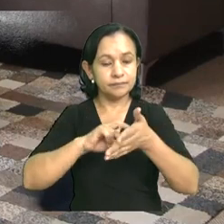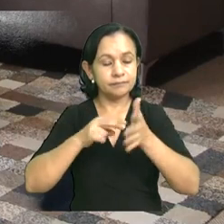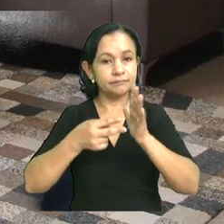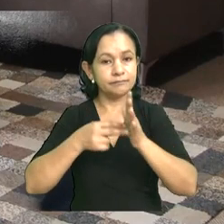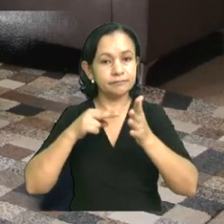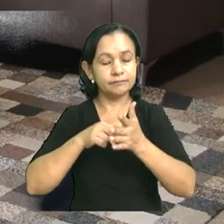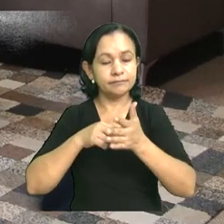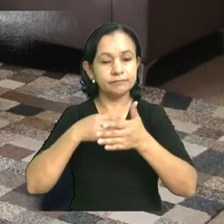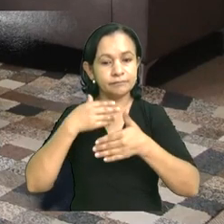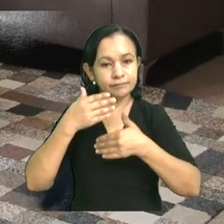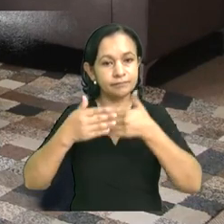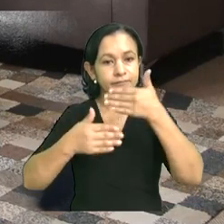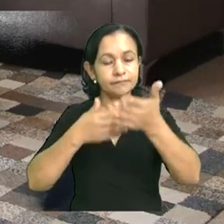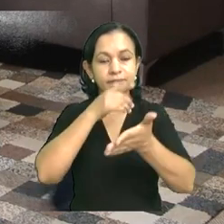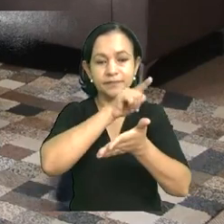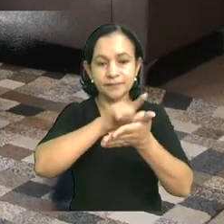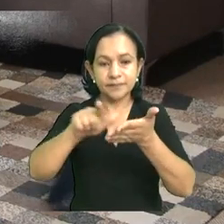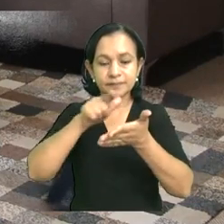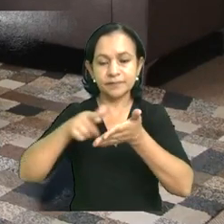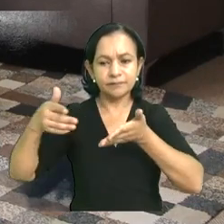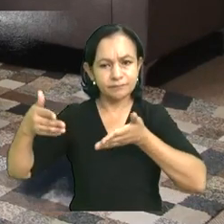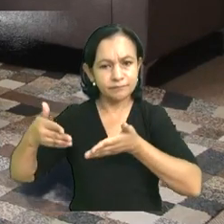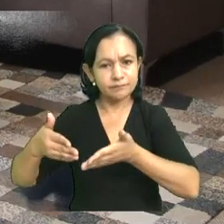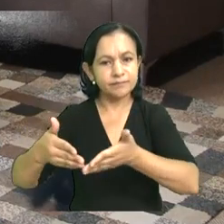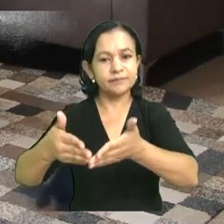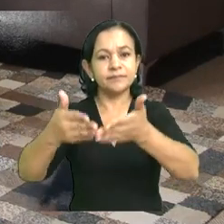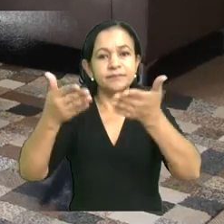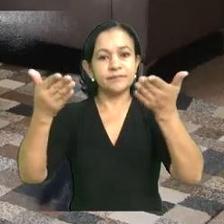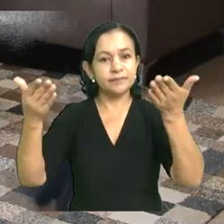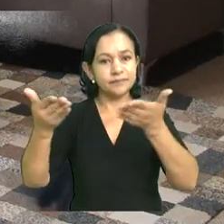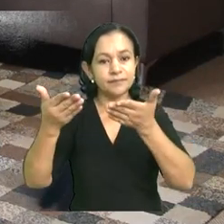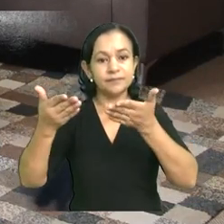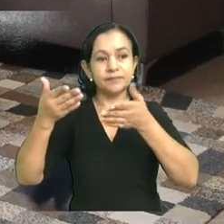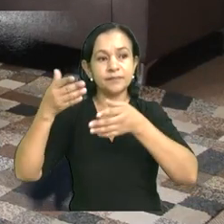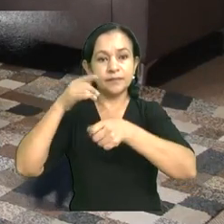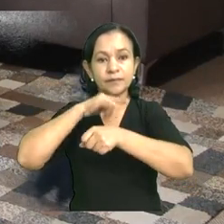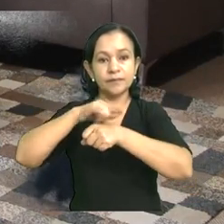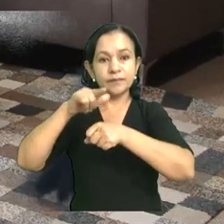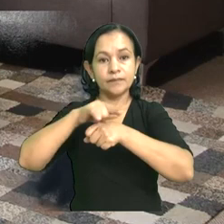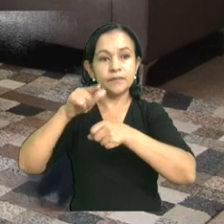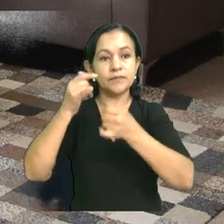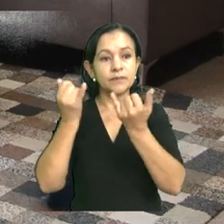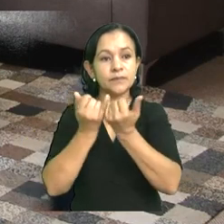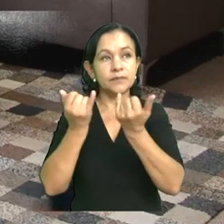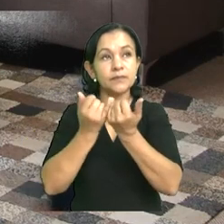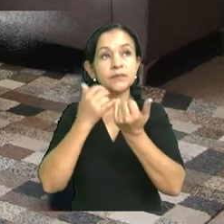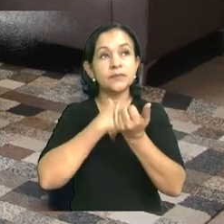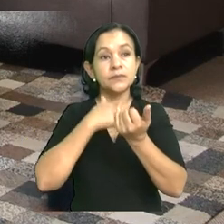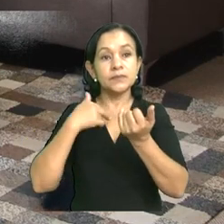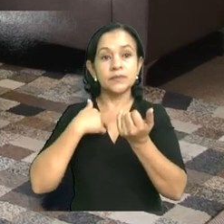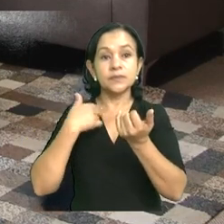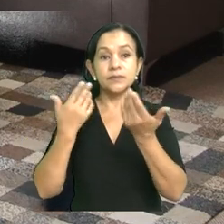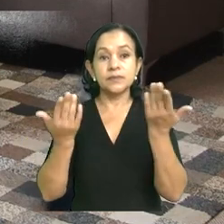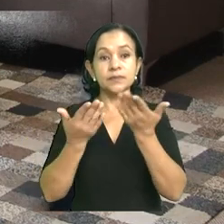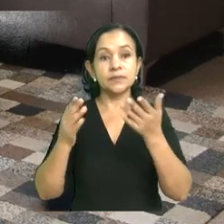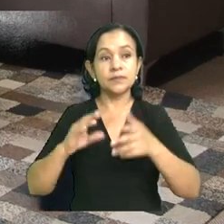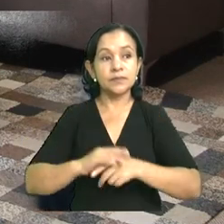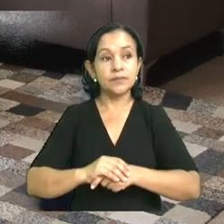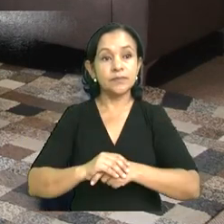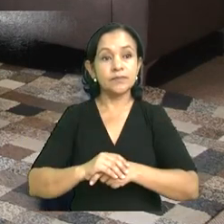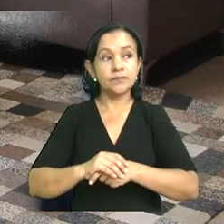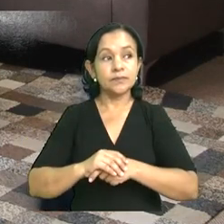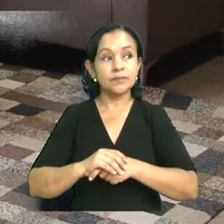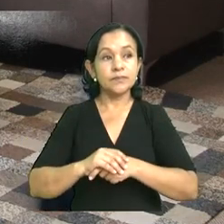proceso de limpieza de cauce, bueno, de recolección, ¿no? De la basura y de punto de vertederos, ¿no? Sí, sí,